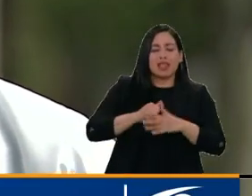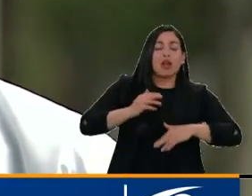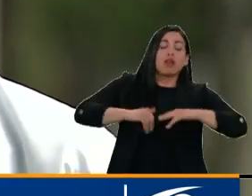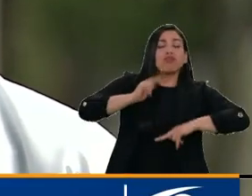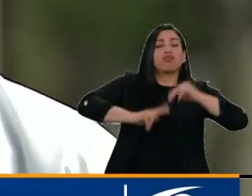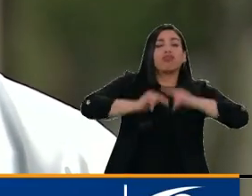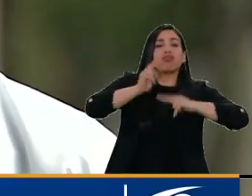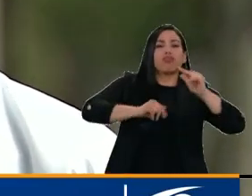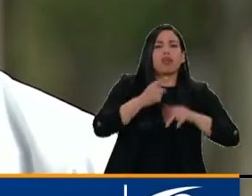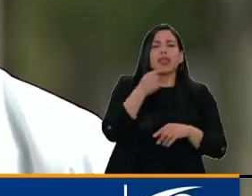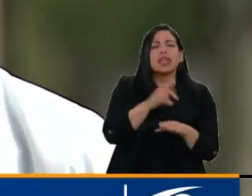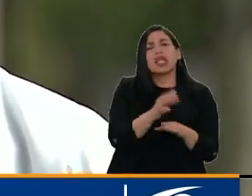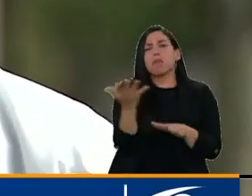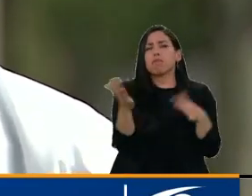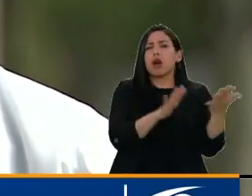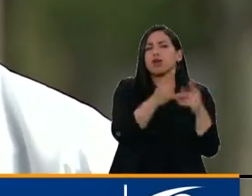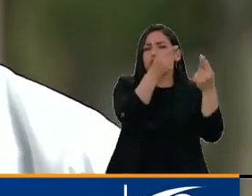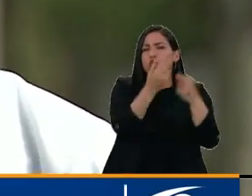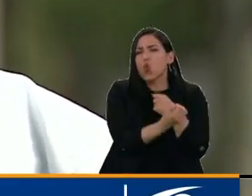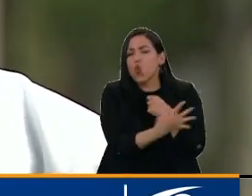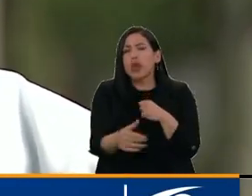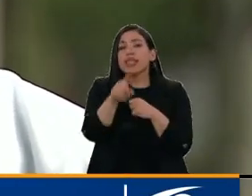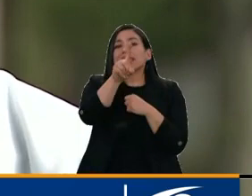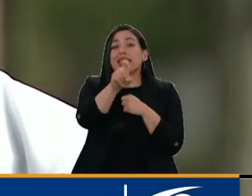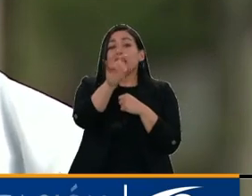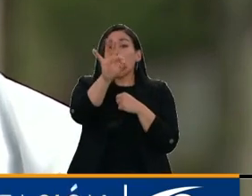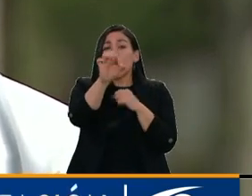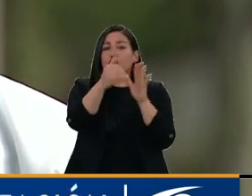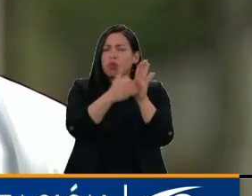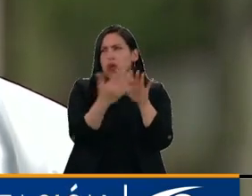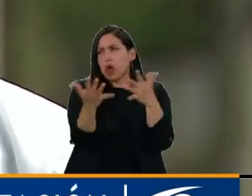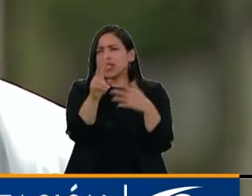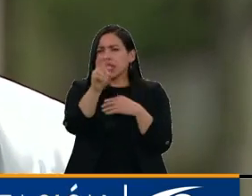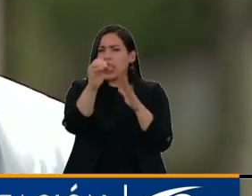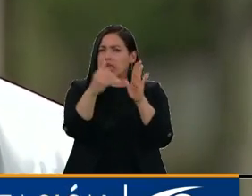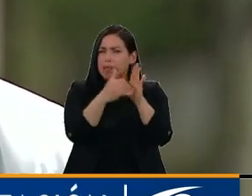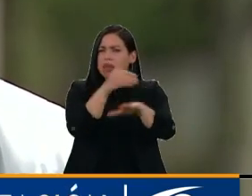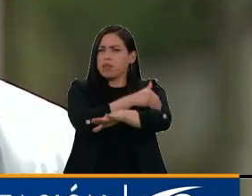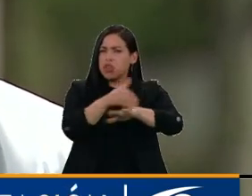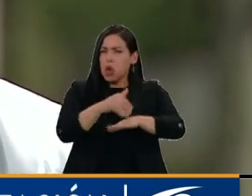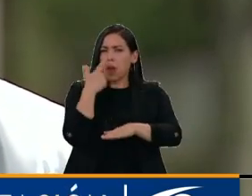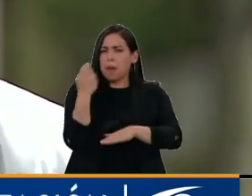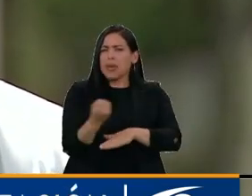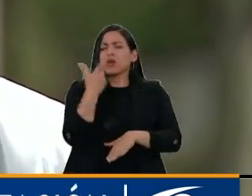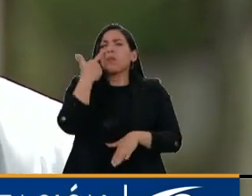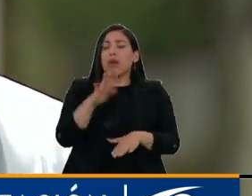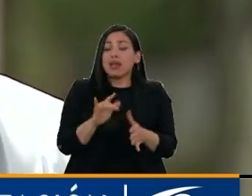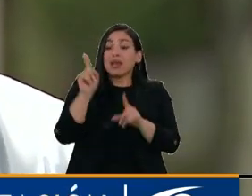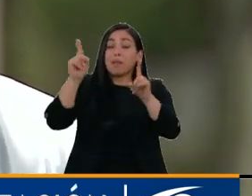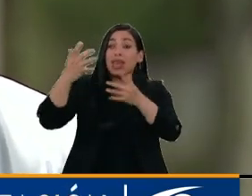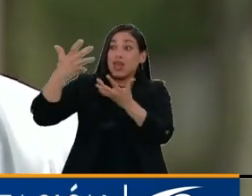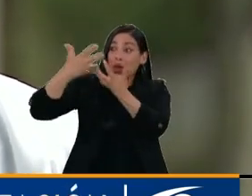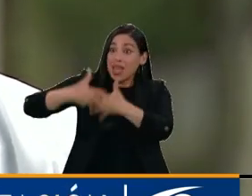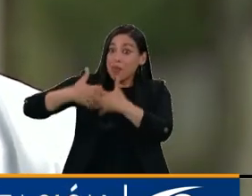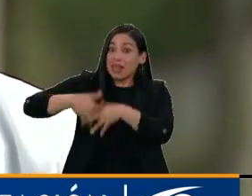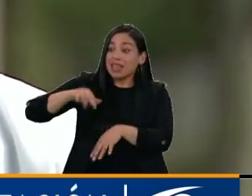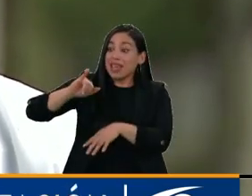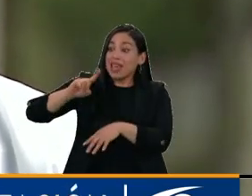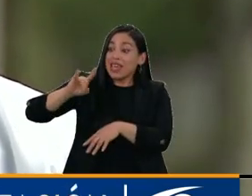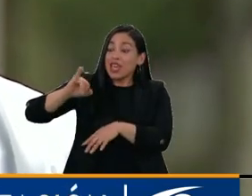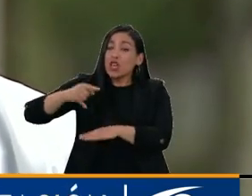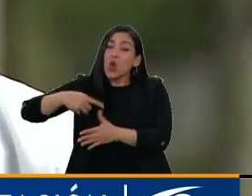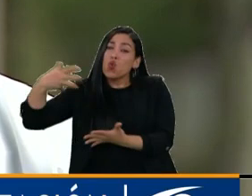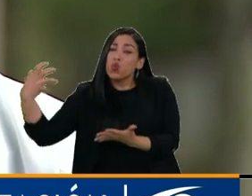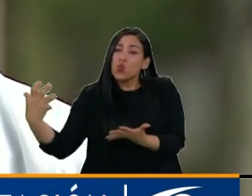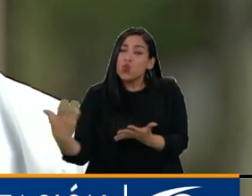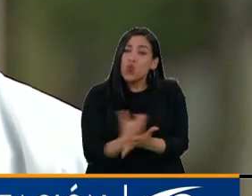obra, que era que costaba alrededor de 68 mil, 70 mil millones de pesos. De eso, el IDU recogió